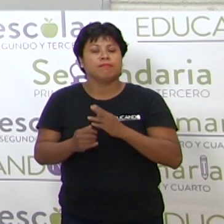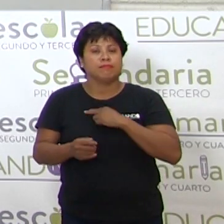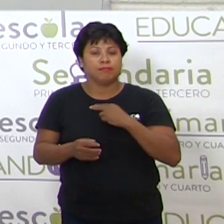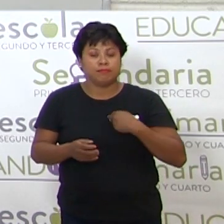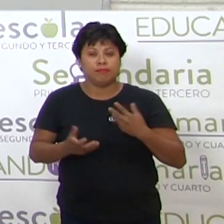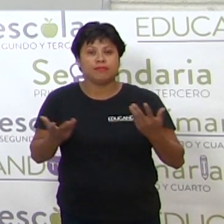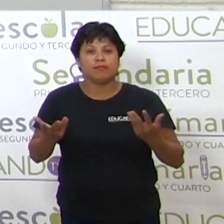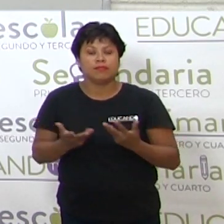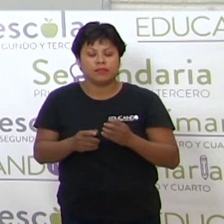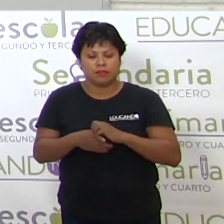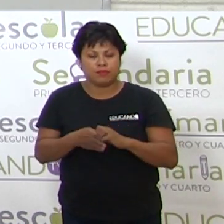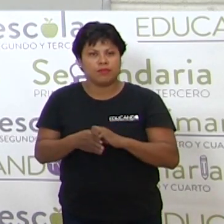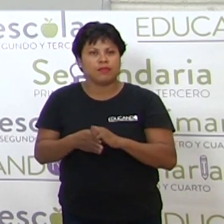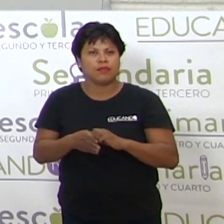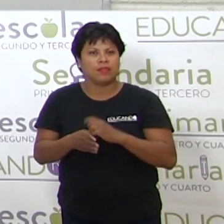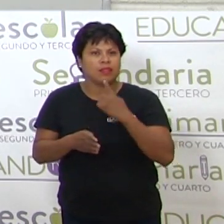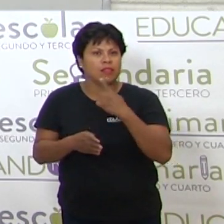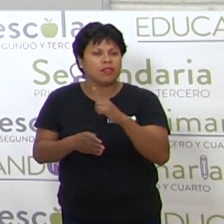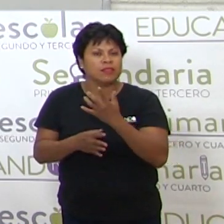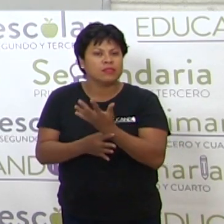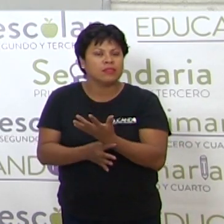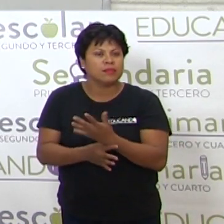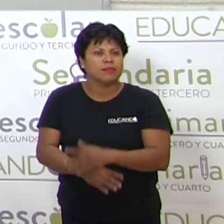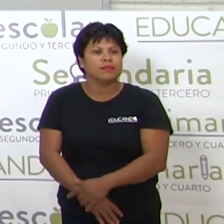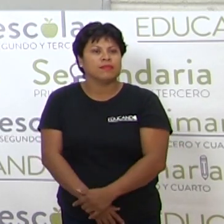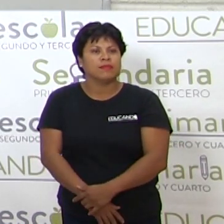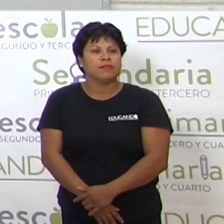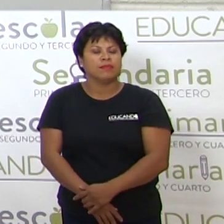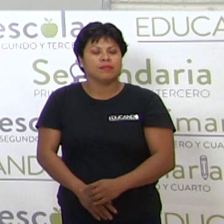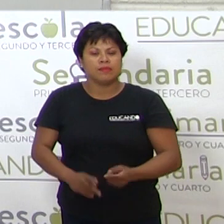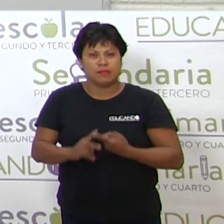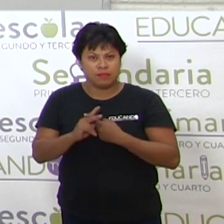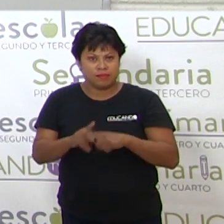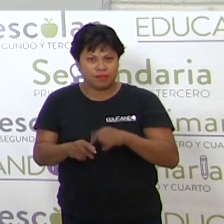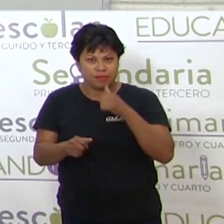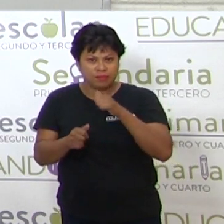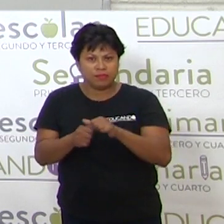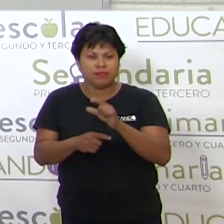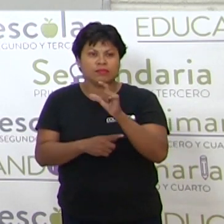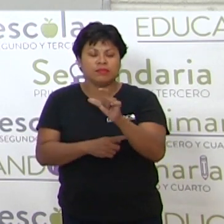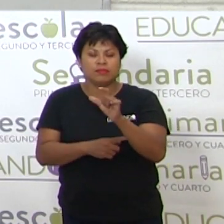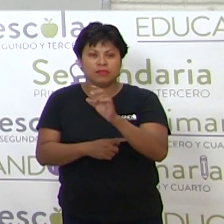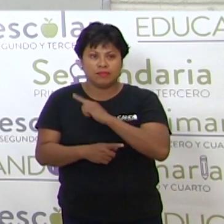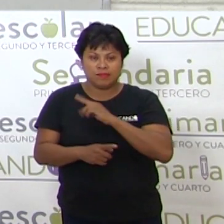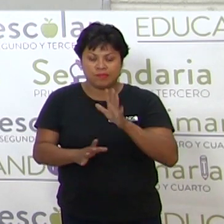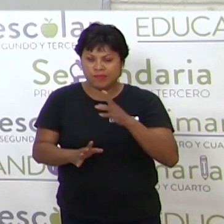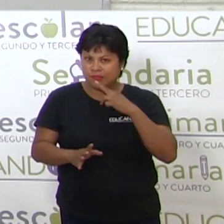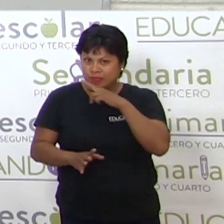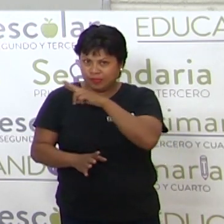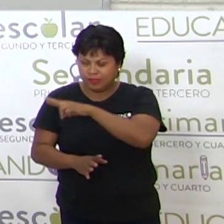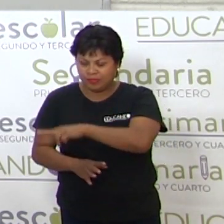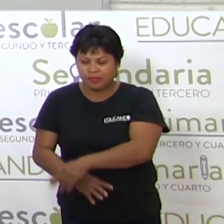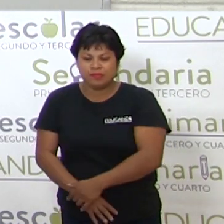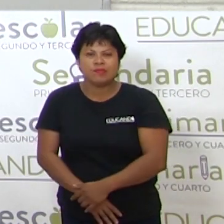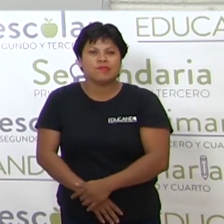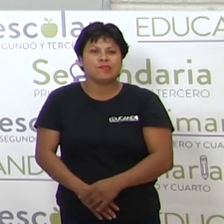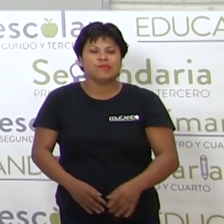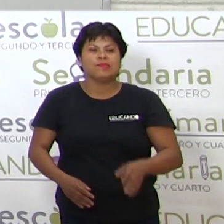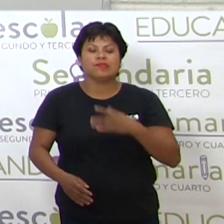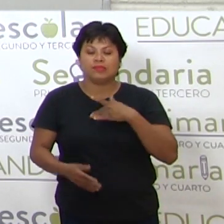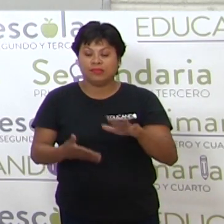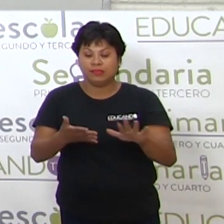hacer la morada que dice inicia con mayúsculas ya se las iba a dar muy rápida leí